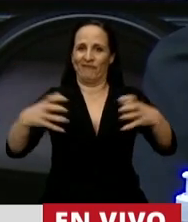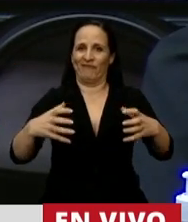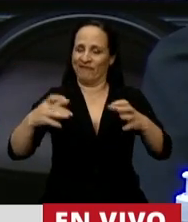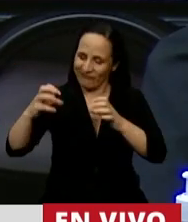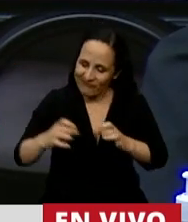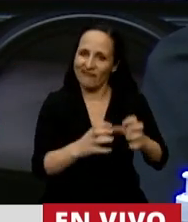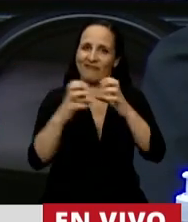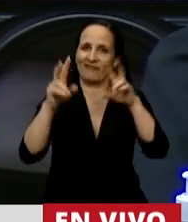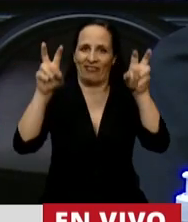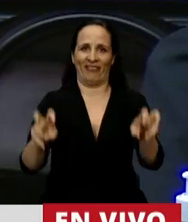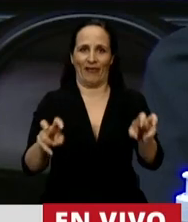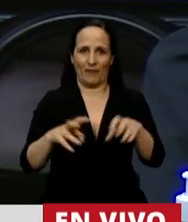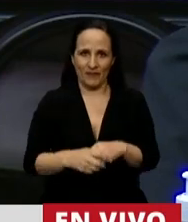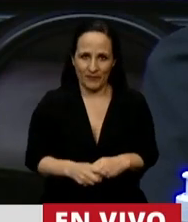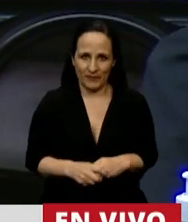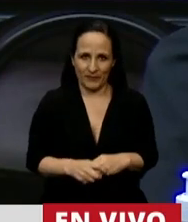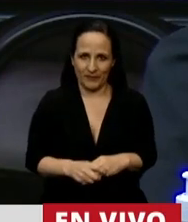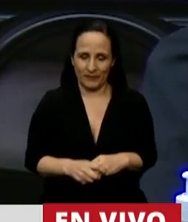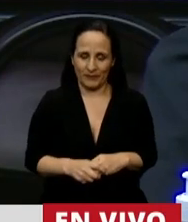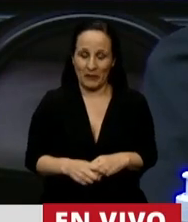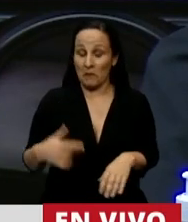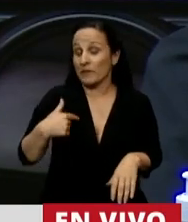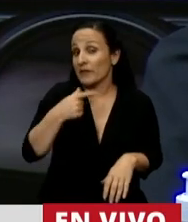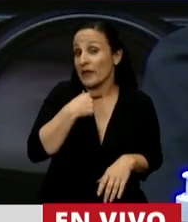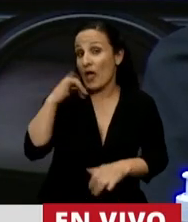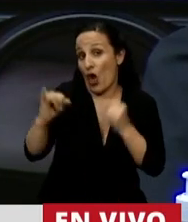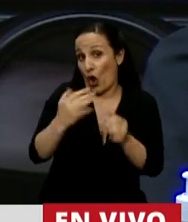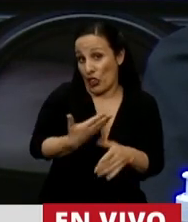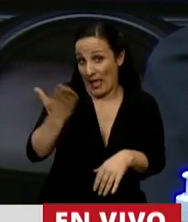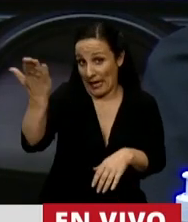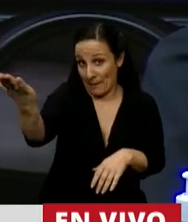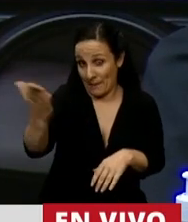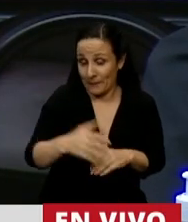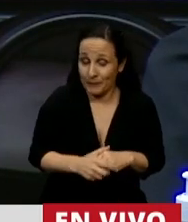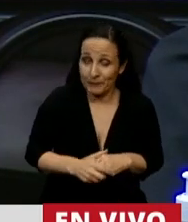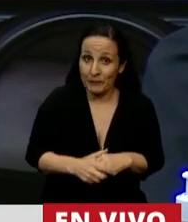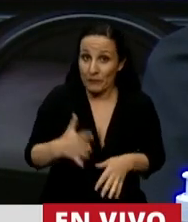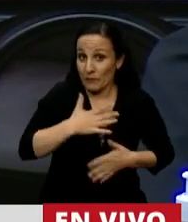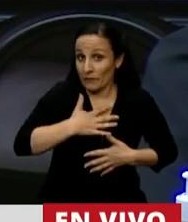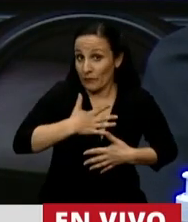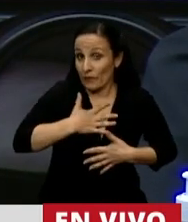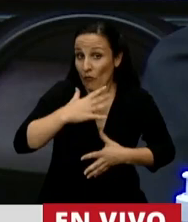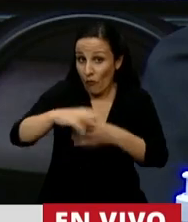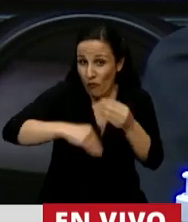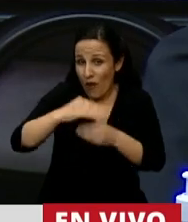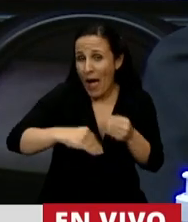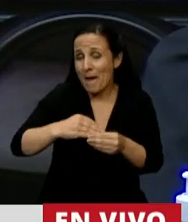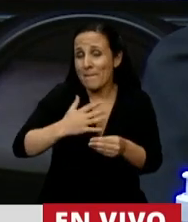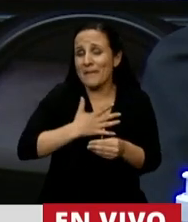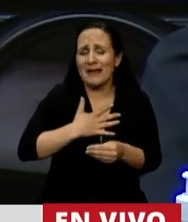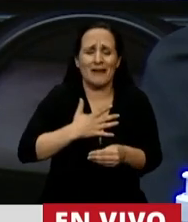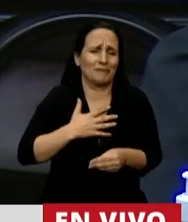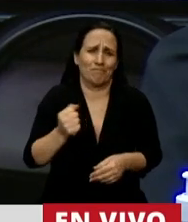debatir este tema. Quiero contarle, señor presidente, que yo vengo de una familia